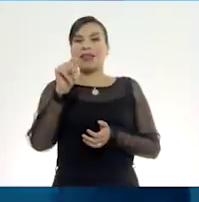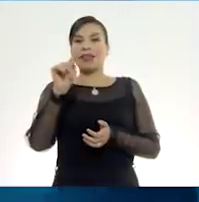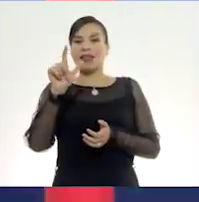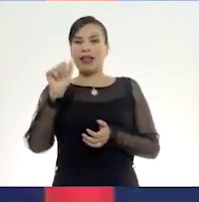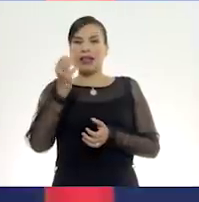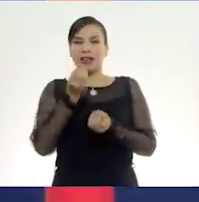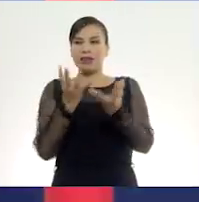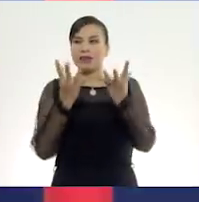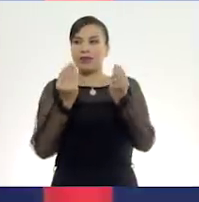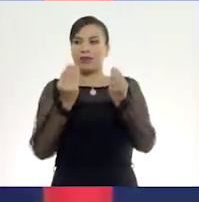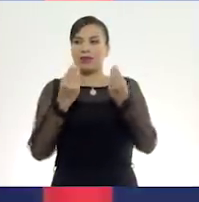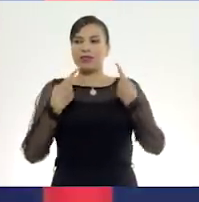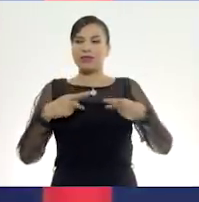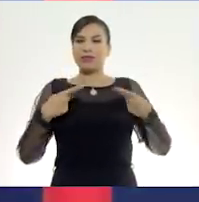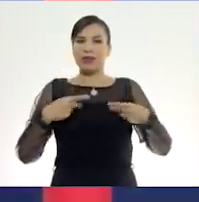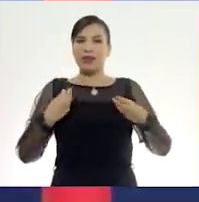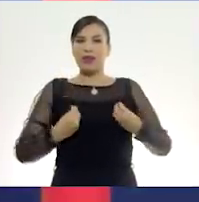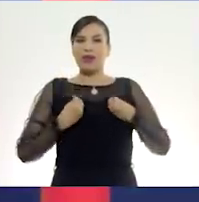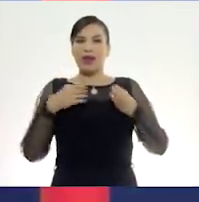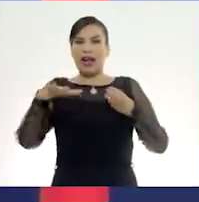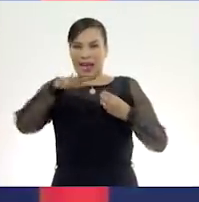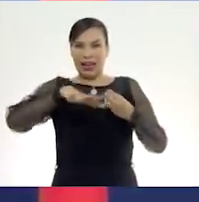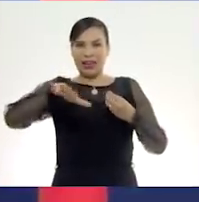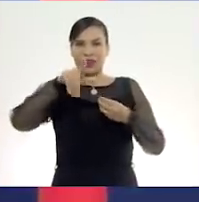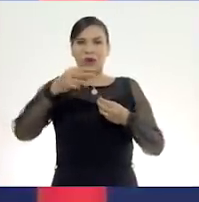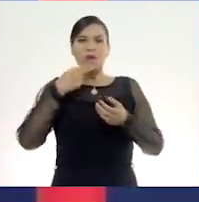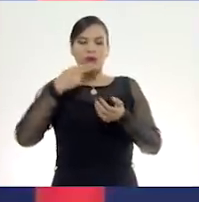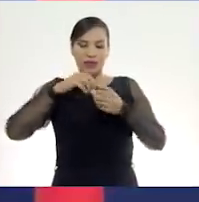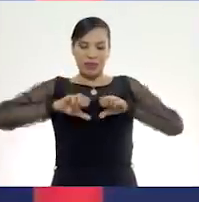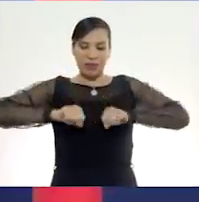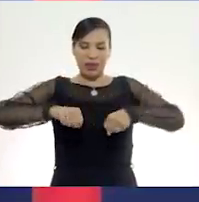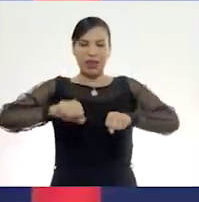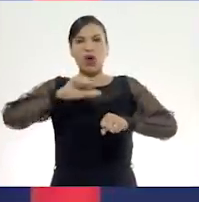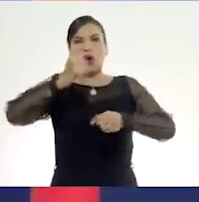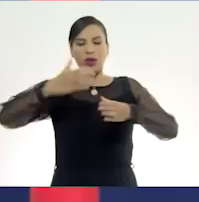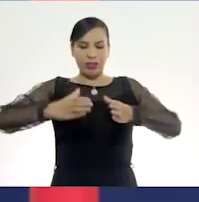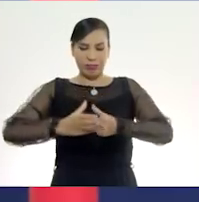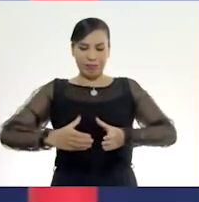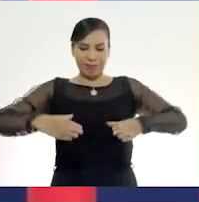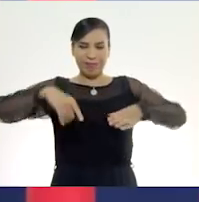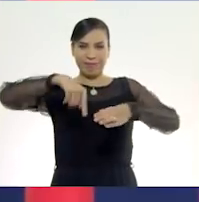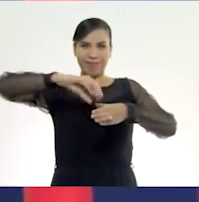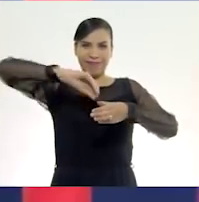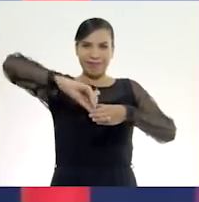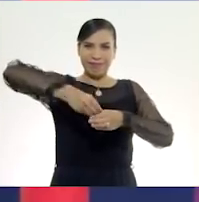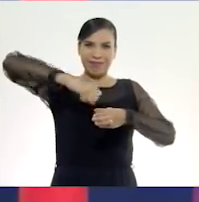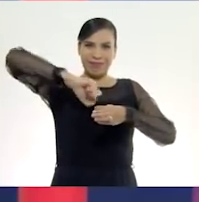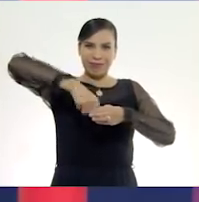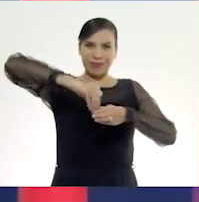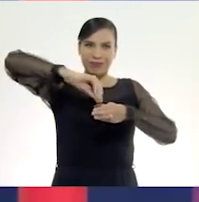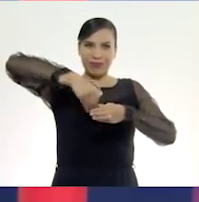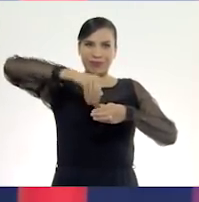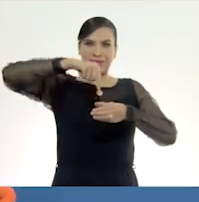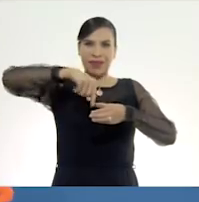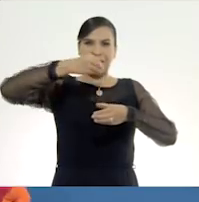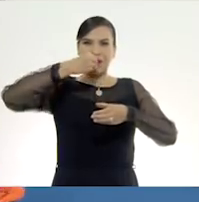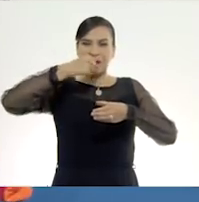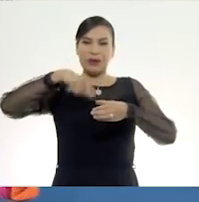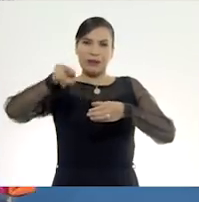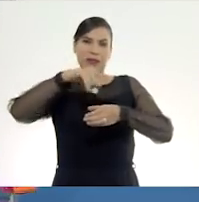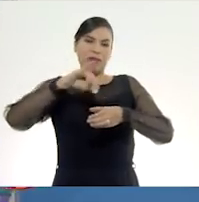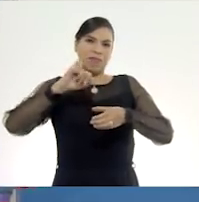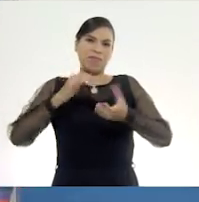personas utilizar el metate y también otro que se llama molcajete, que es donde muelen verdura. Para moler, exactamente, exactamente.